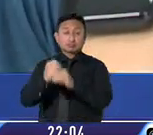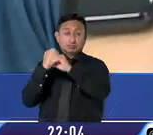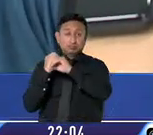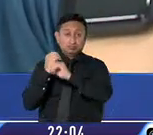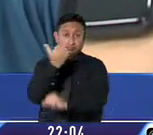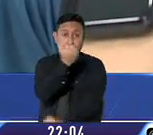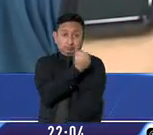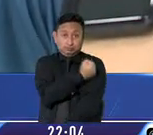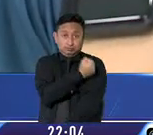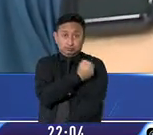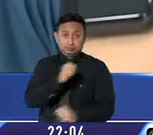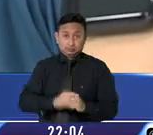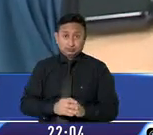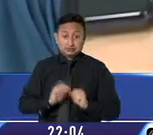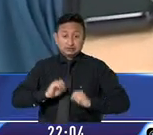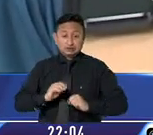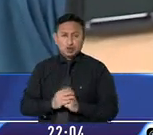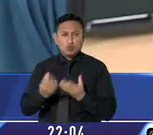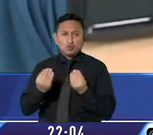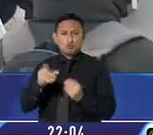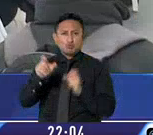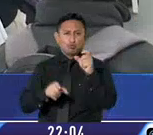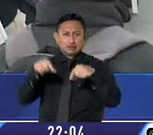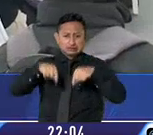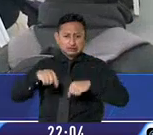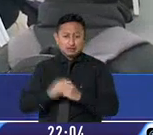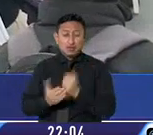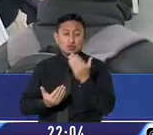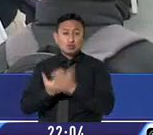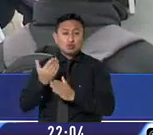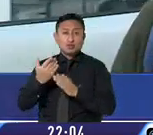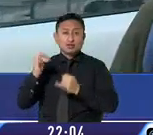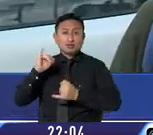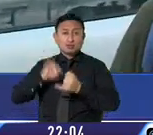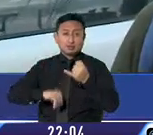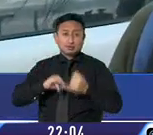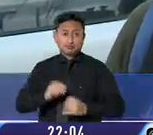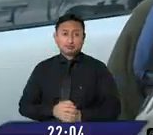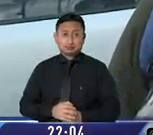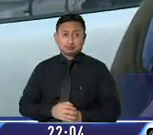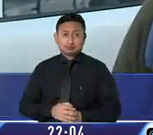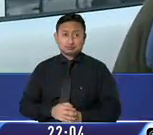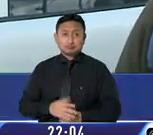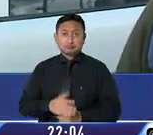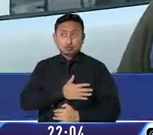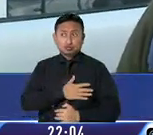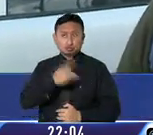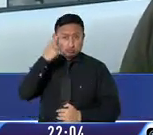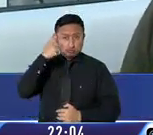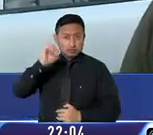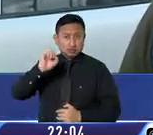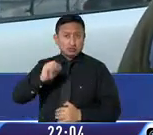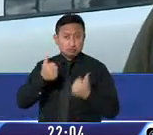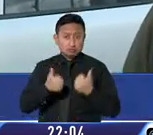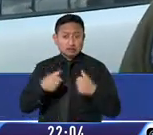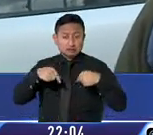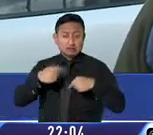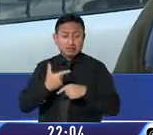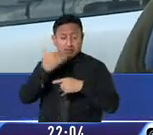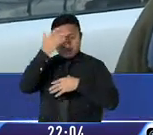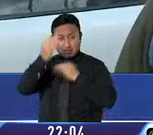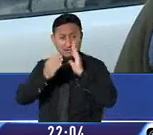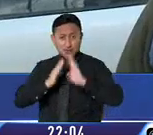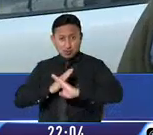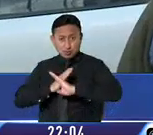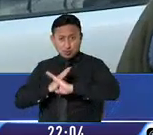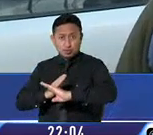COVID-19. Esto por el aumento de casos y la circulación de nuevas variantes. Me parece necesario para lograr frenar el avance del coronavirus,